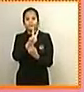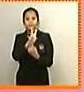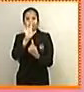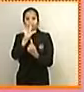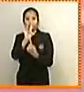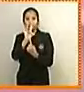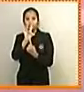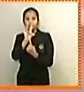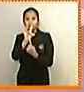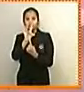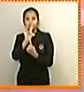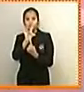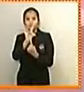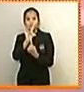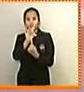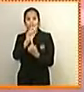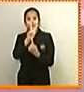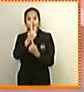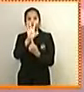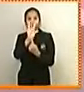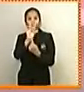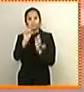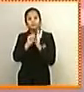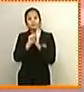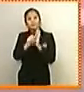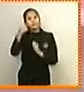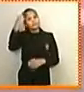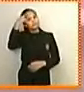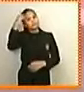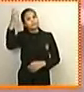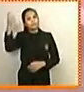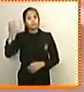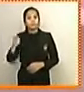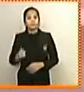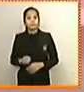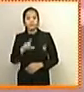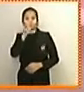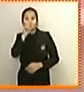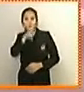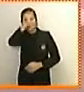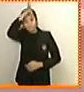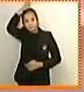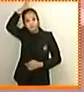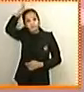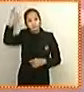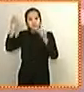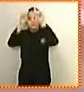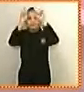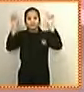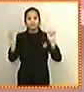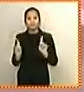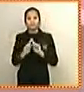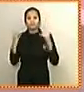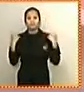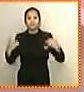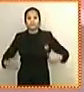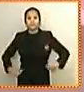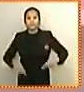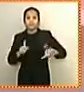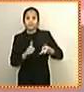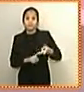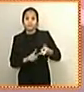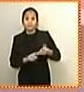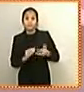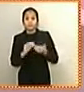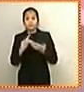8. El número ganador para la diaria es el 28 con su símbolo de sueños gallo. En el cuadro del cuerpo lo pueden ubicar en el muslo derecho.